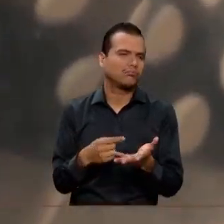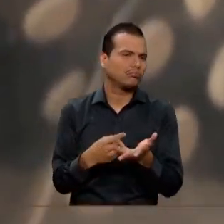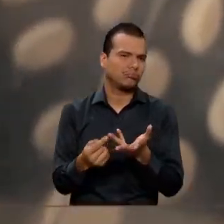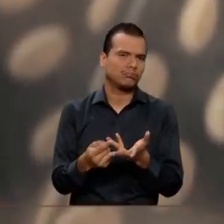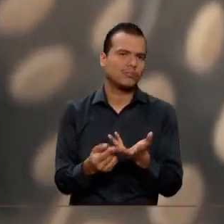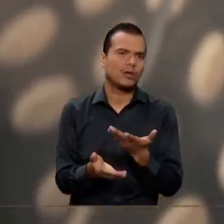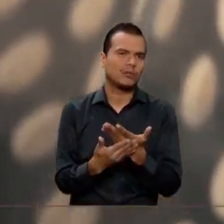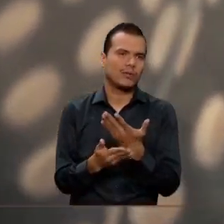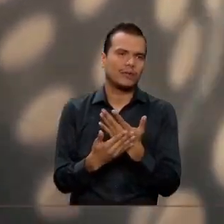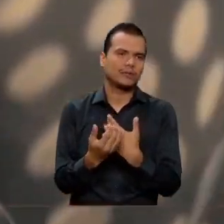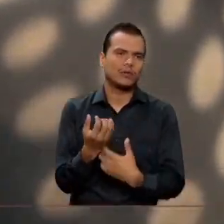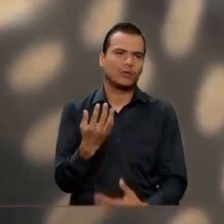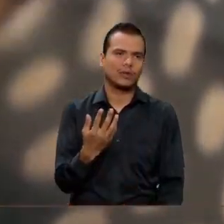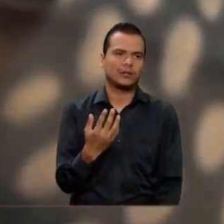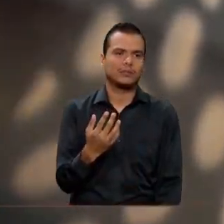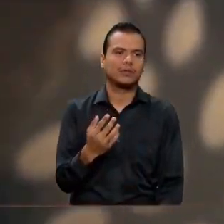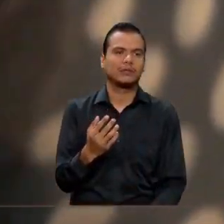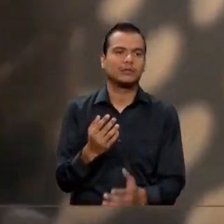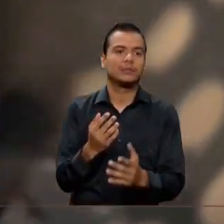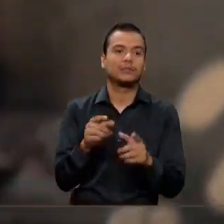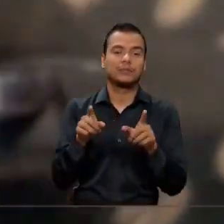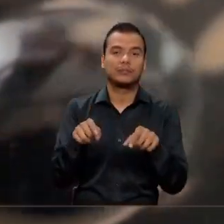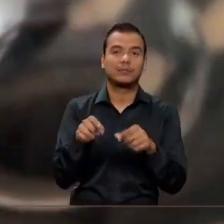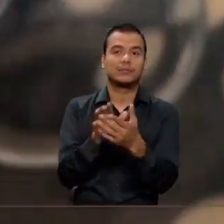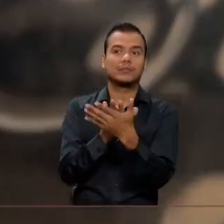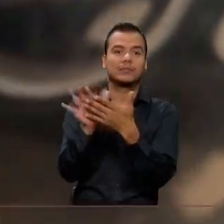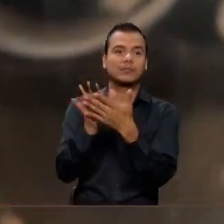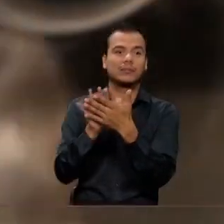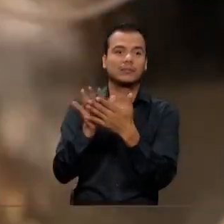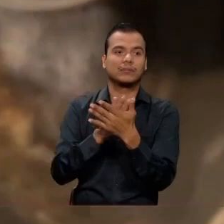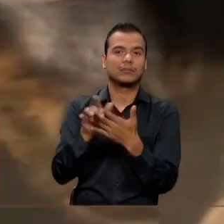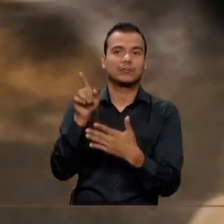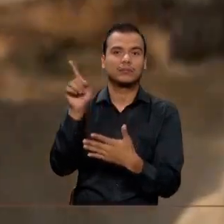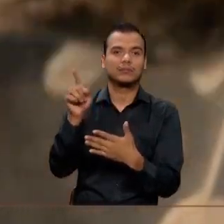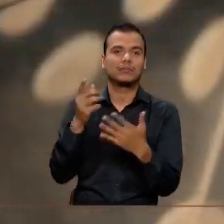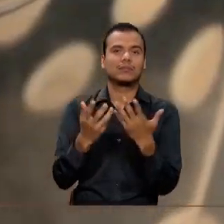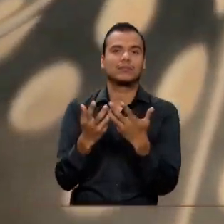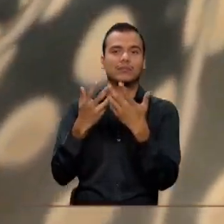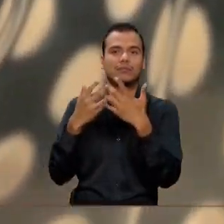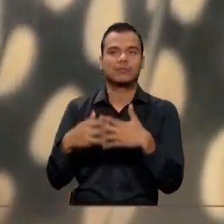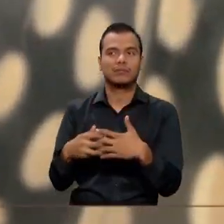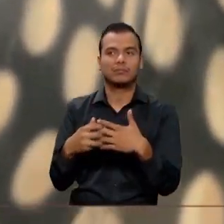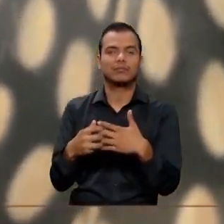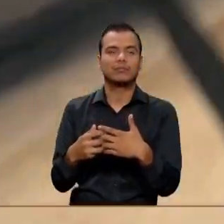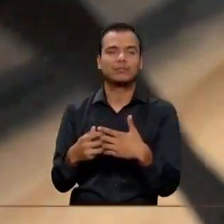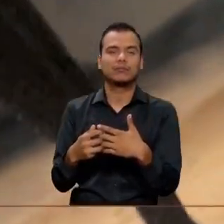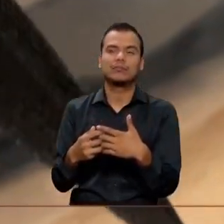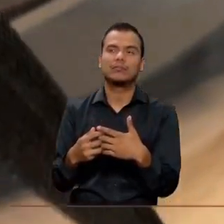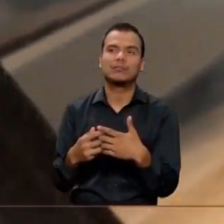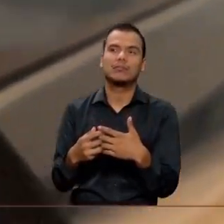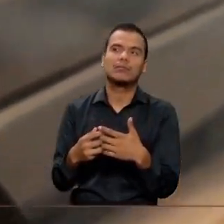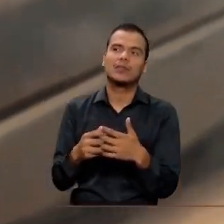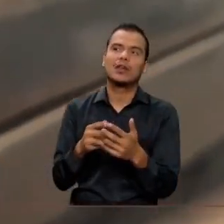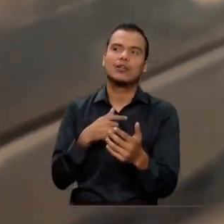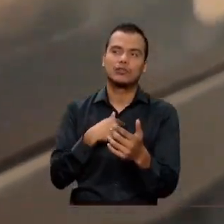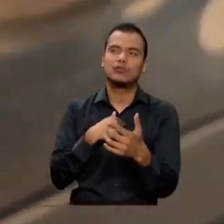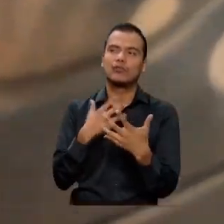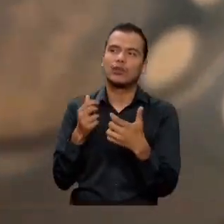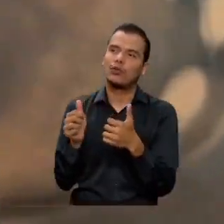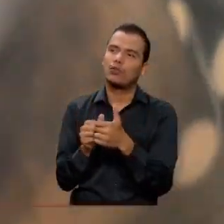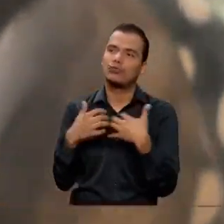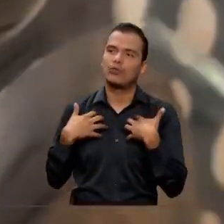eso es importante que se informe con el transportador cuáles son esas condiciones de viaje. Lo importante aquí también es recalcar